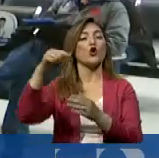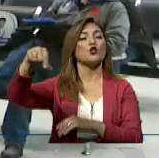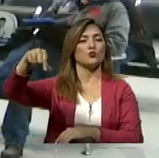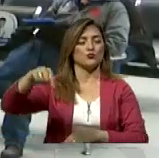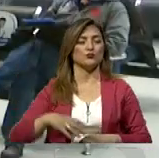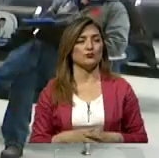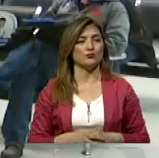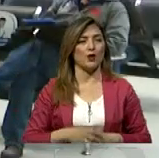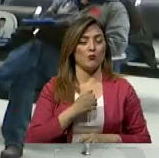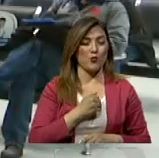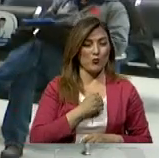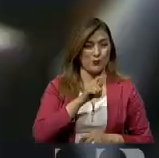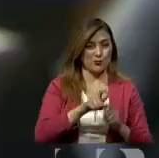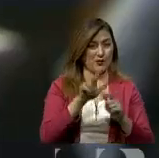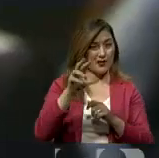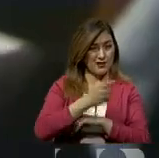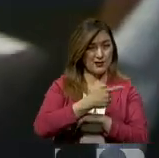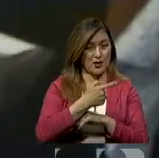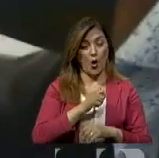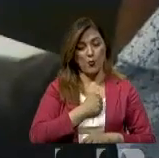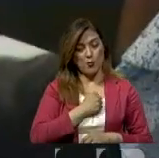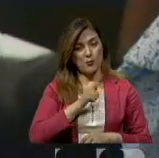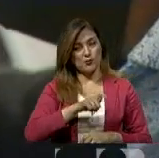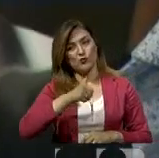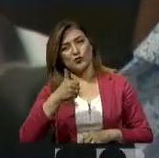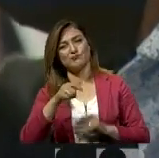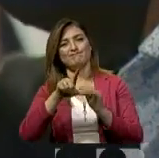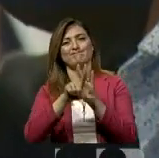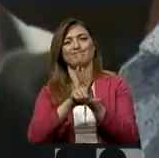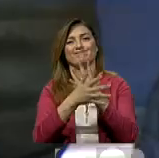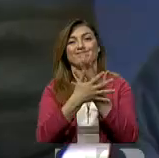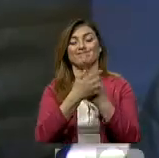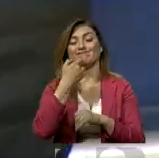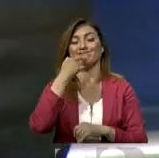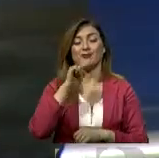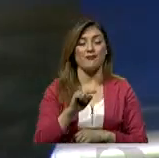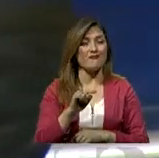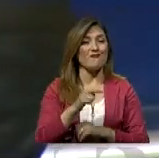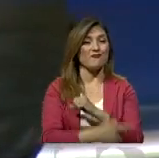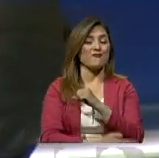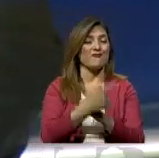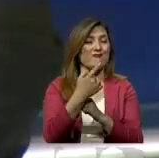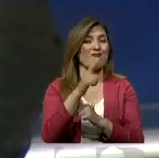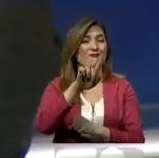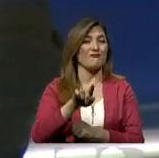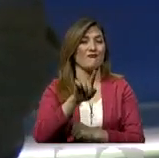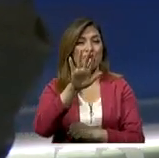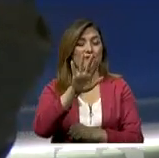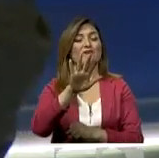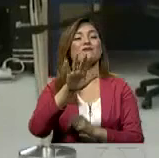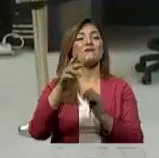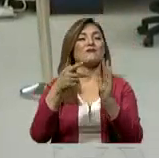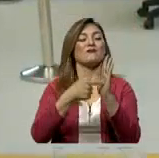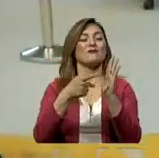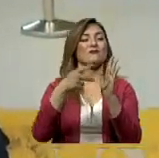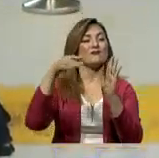se transfiere el dominio dentro de los 30 días permitidos, el Código Orgánico Integral Penal establece una sanción de 1,5 puntos menos